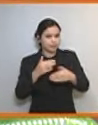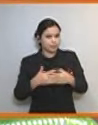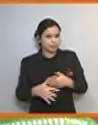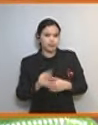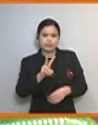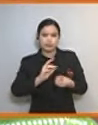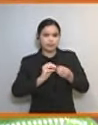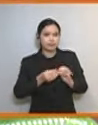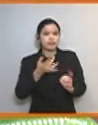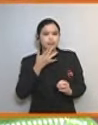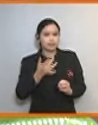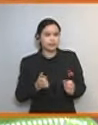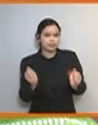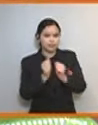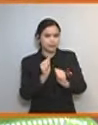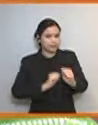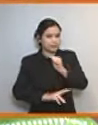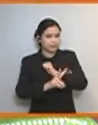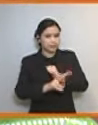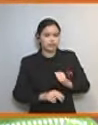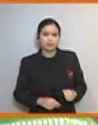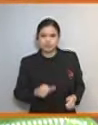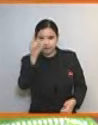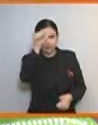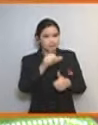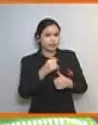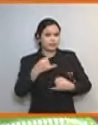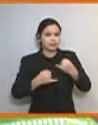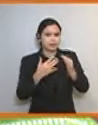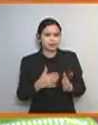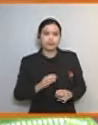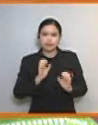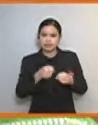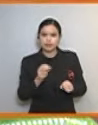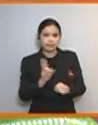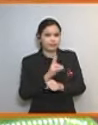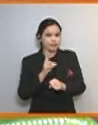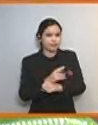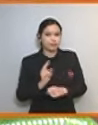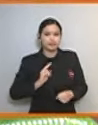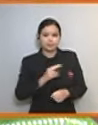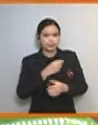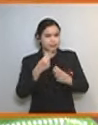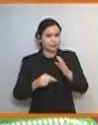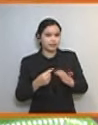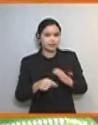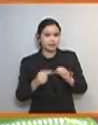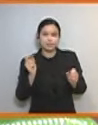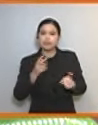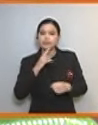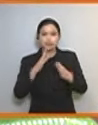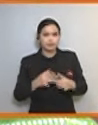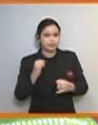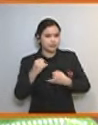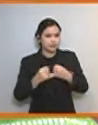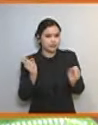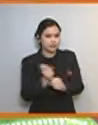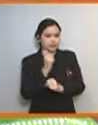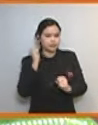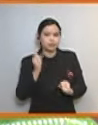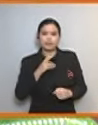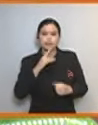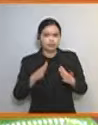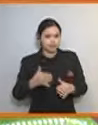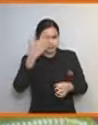tus dos números favoritos junto a premiados. Recuerda, querido jugador, que ya puedes utilizar nuestra guía catracha para ganar a lo catracho.